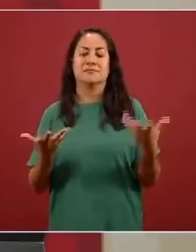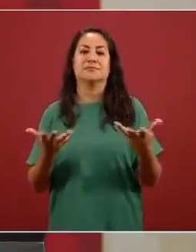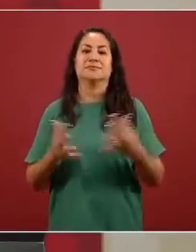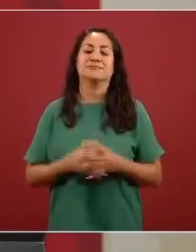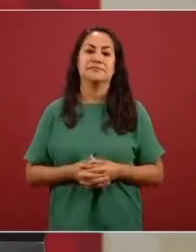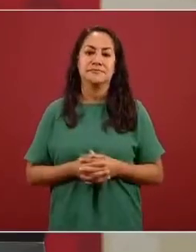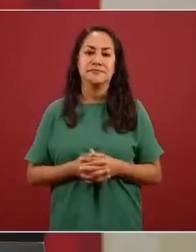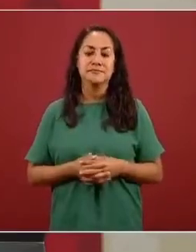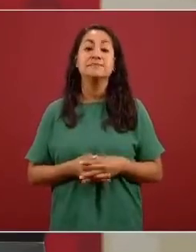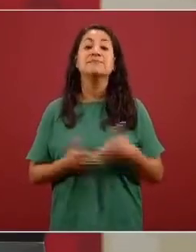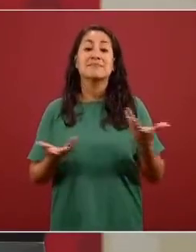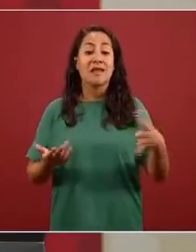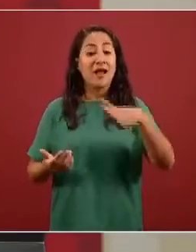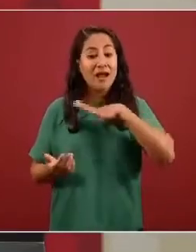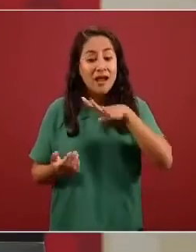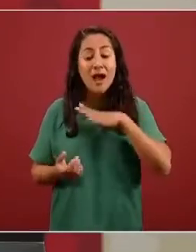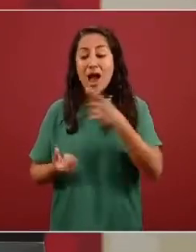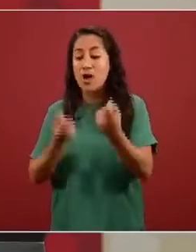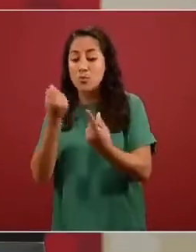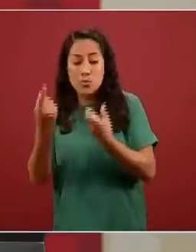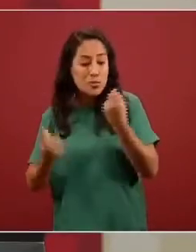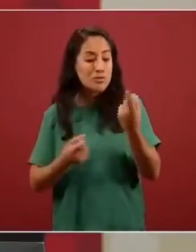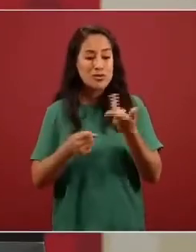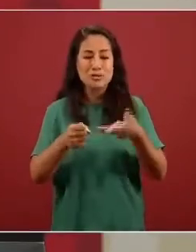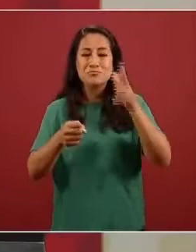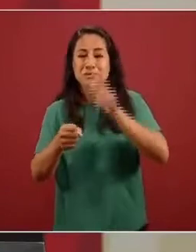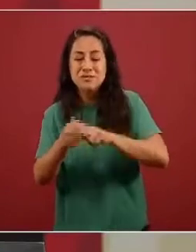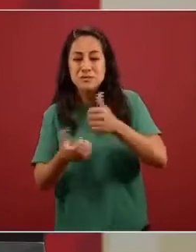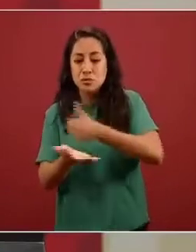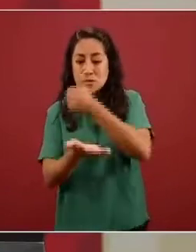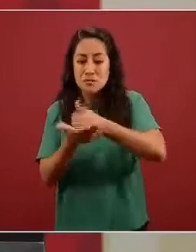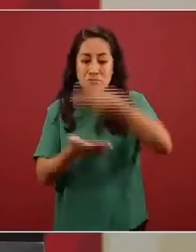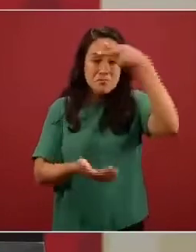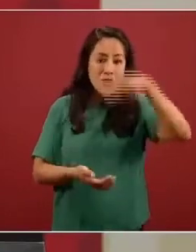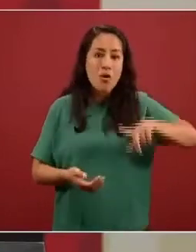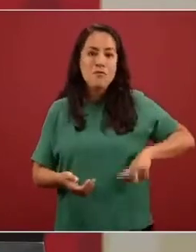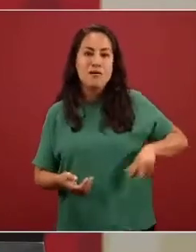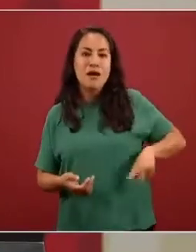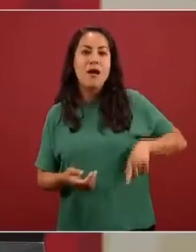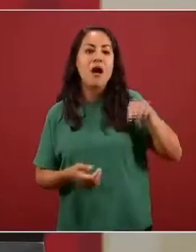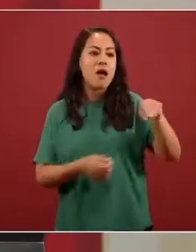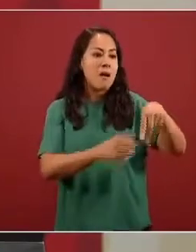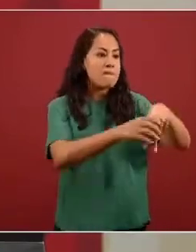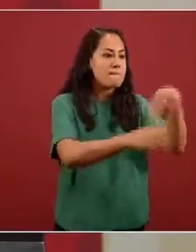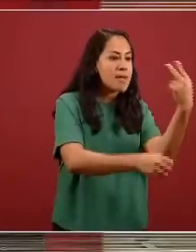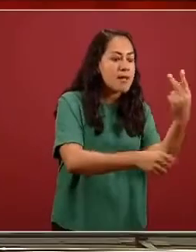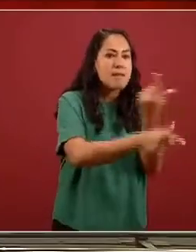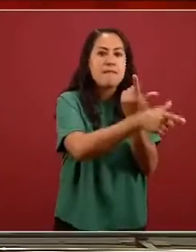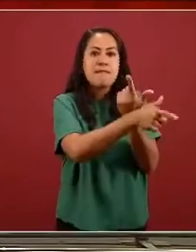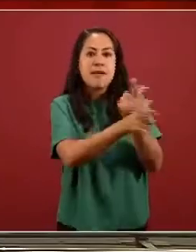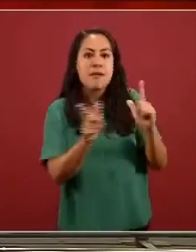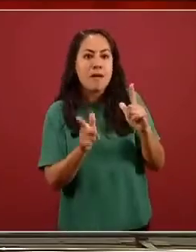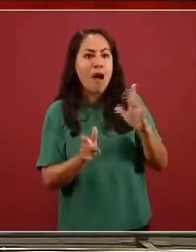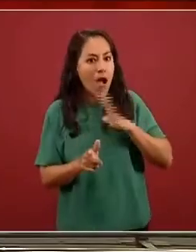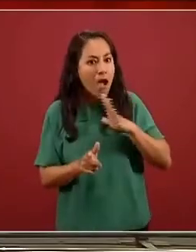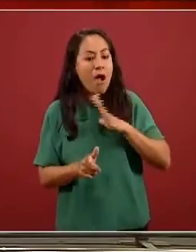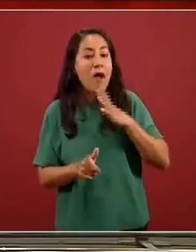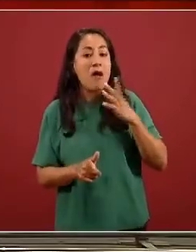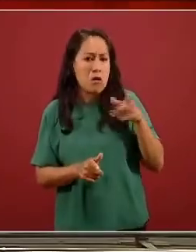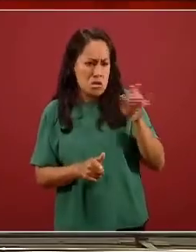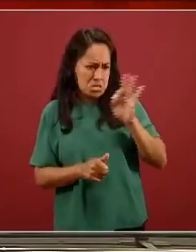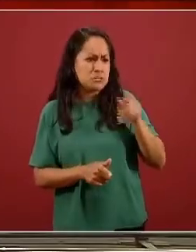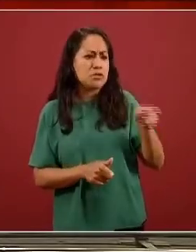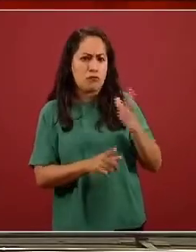en unidades de salud de la Ciudad de México, del Gobierno de la Ciudad de México, espacio. En algún momento llegarán también al límite, pero tenemos